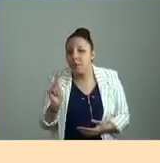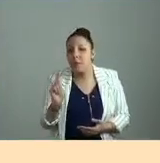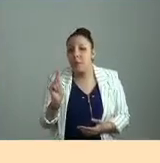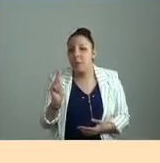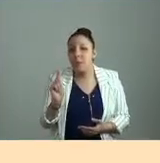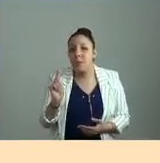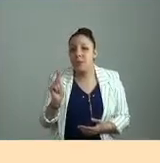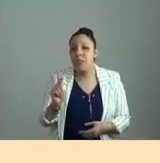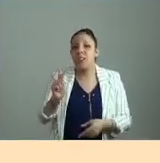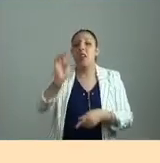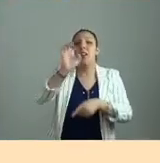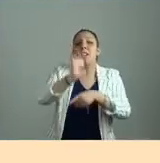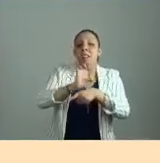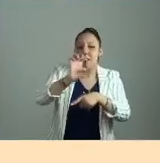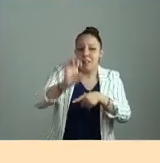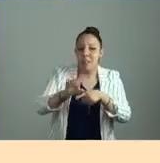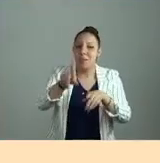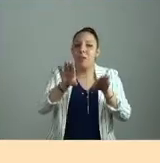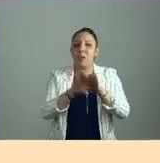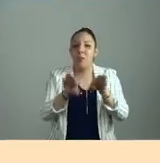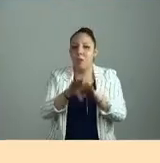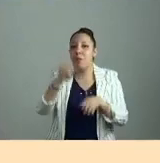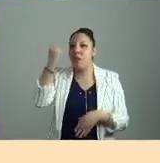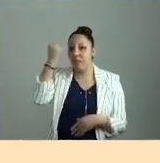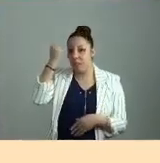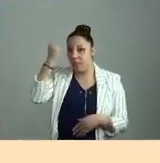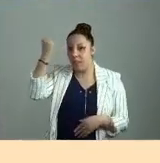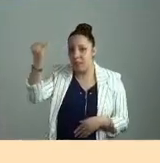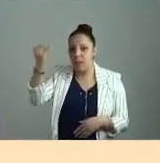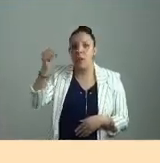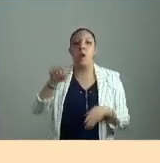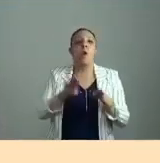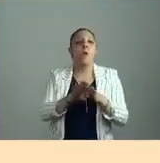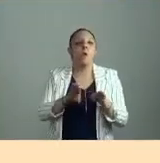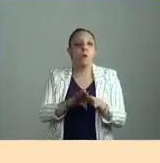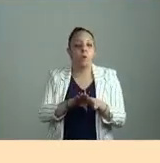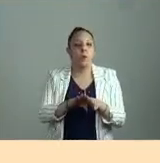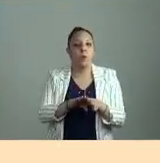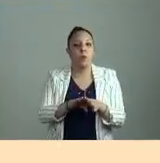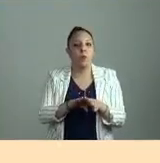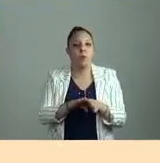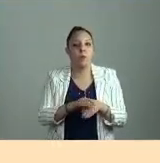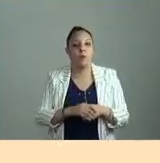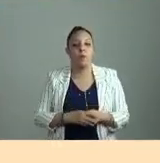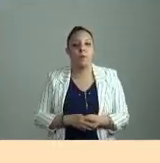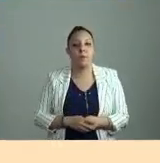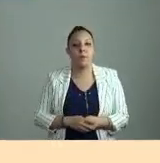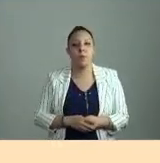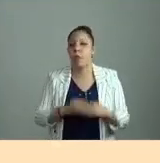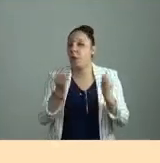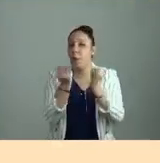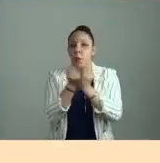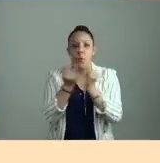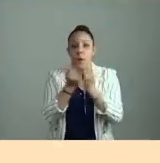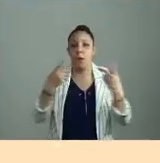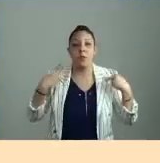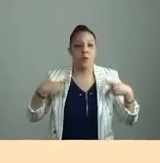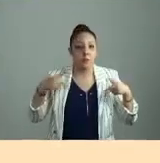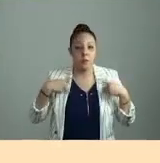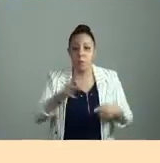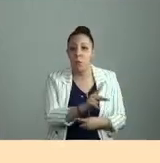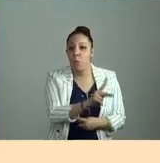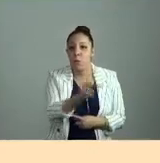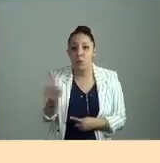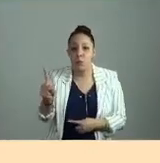esta idea que los estados estados que va a la dictadura del proletariado pero el film